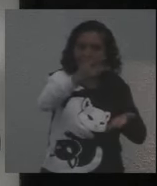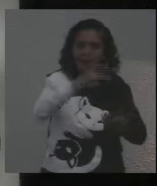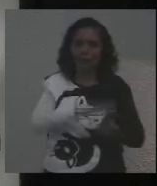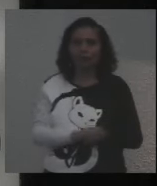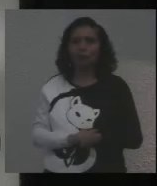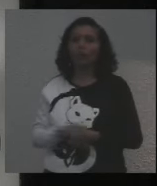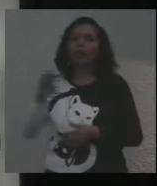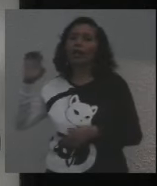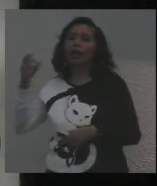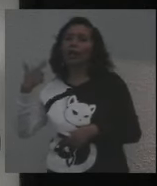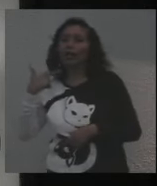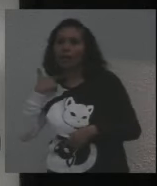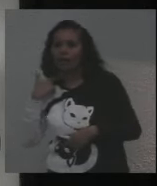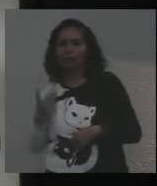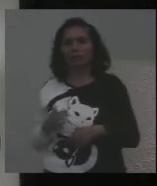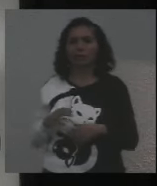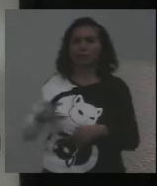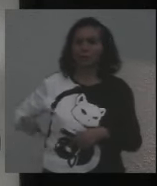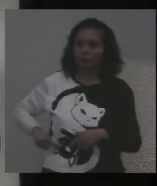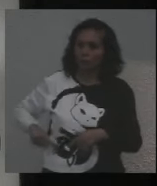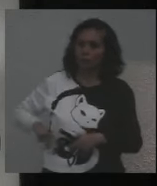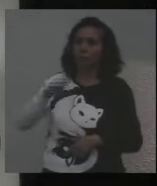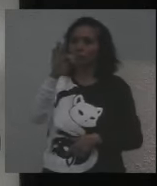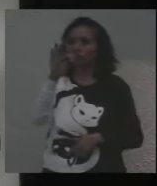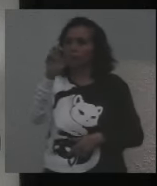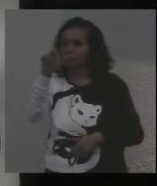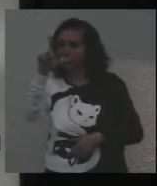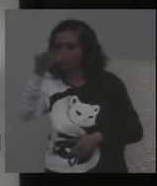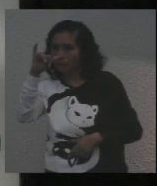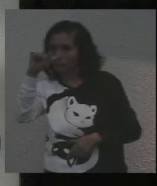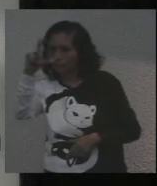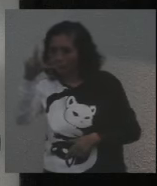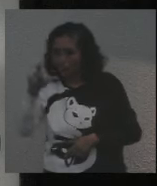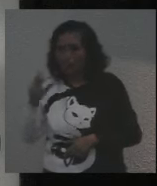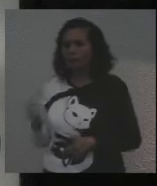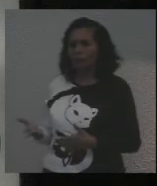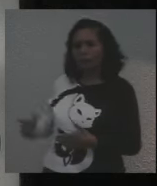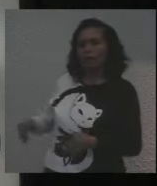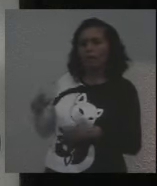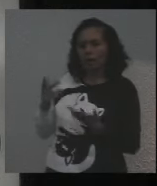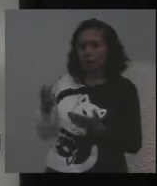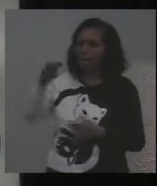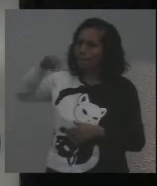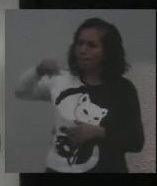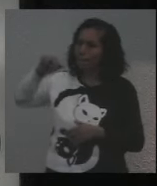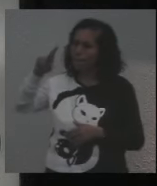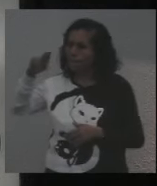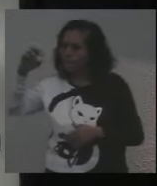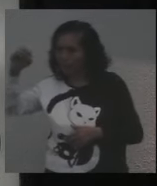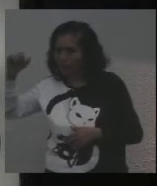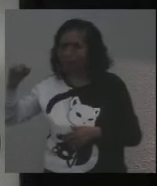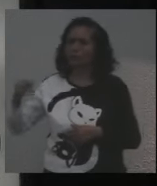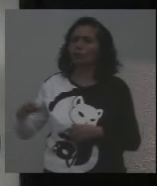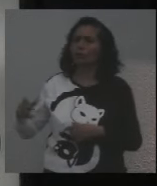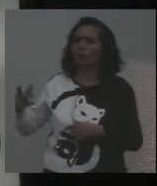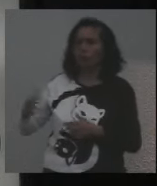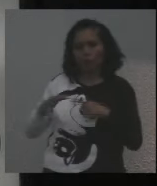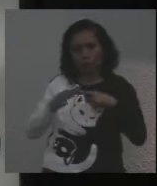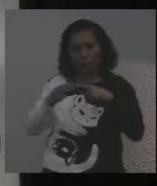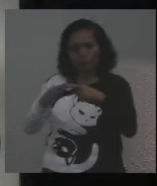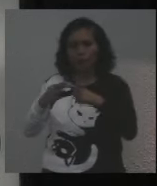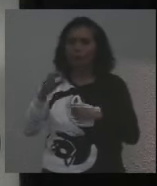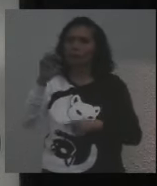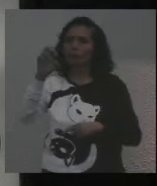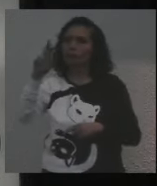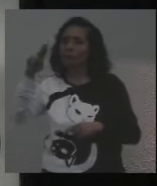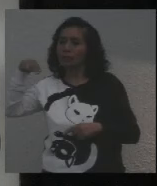exgobernador Félix Gonzales canto Muchísimas gracias a Mario Villanueva representado por Ernesto Gracias por estar aquí a